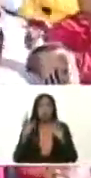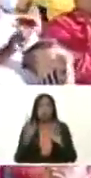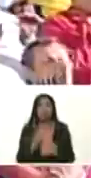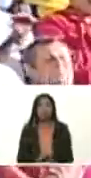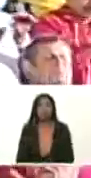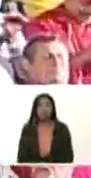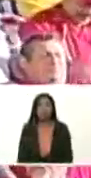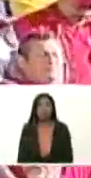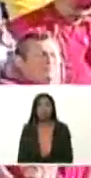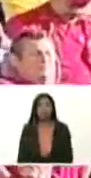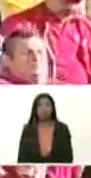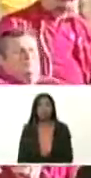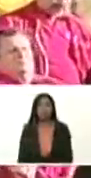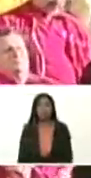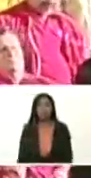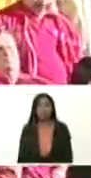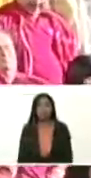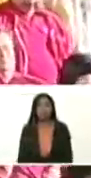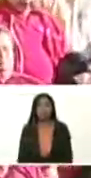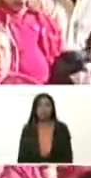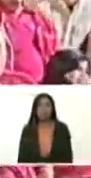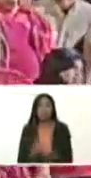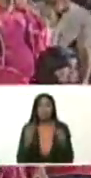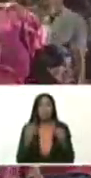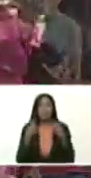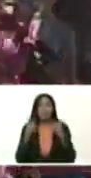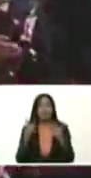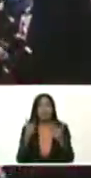ya. Aprobado. Muy bien.